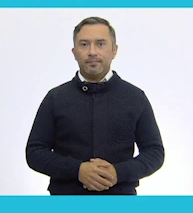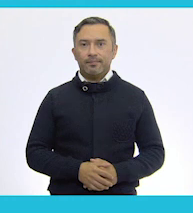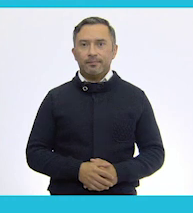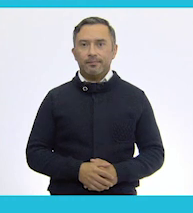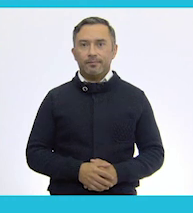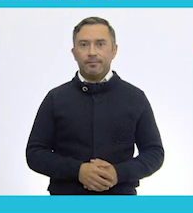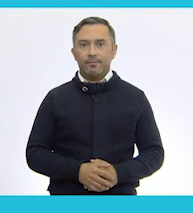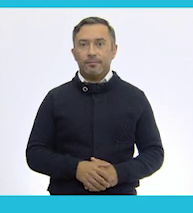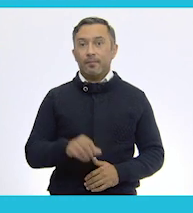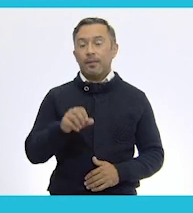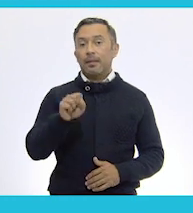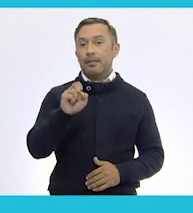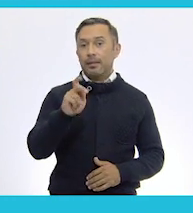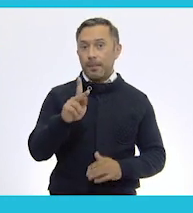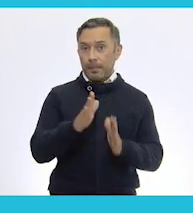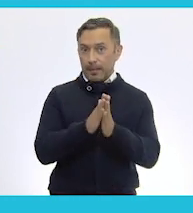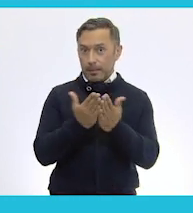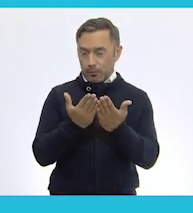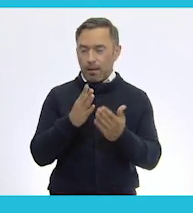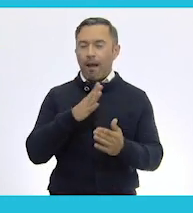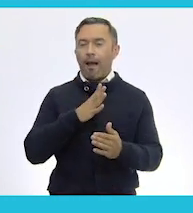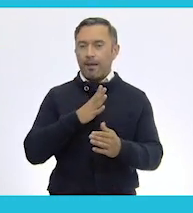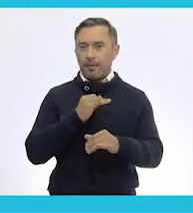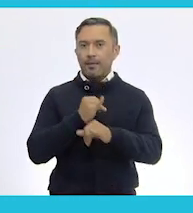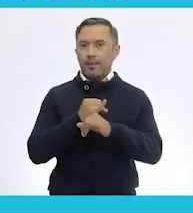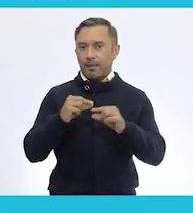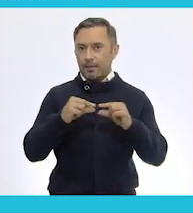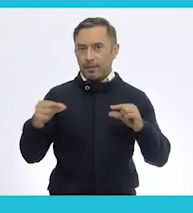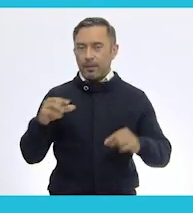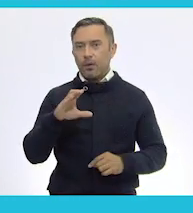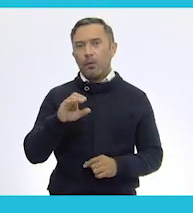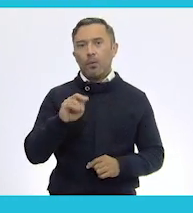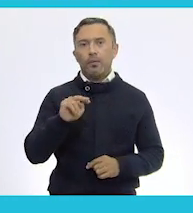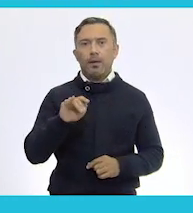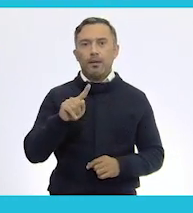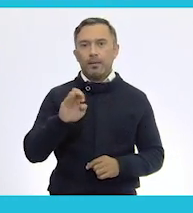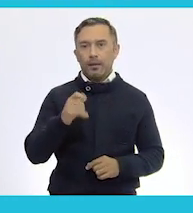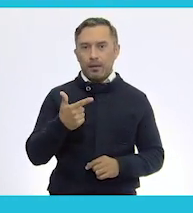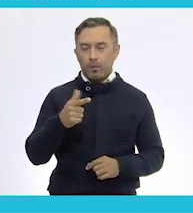También puedes encontrar los libros de texto en la página